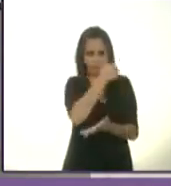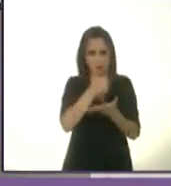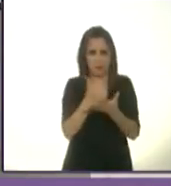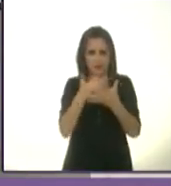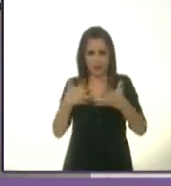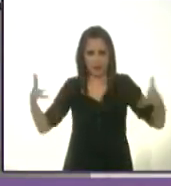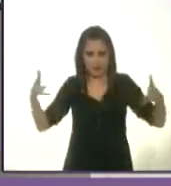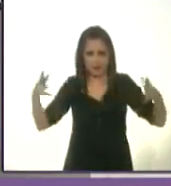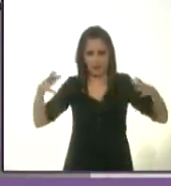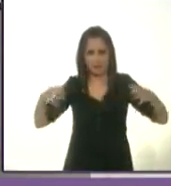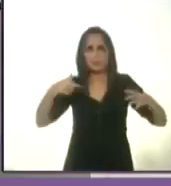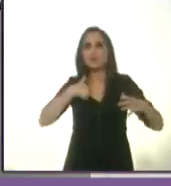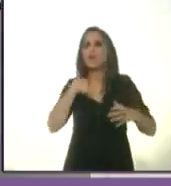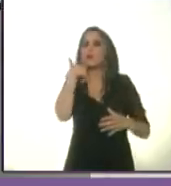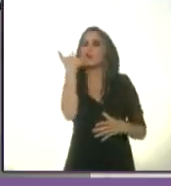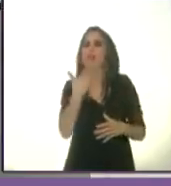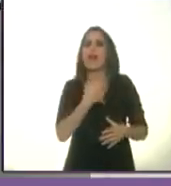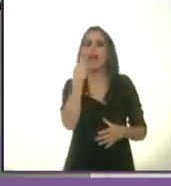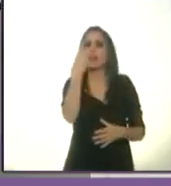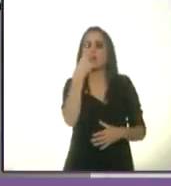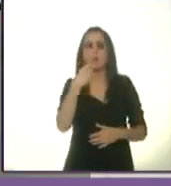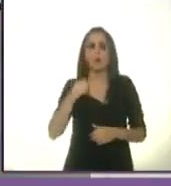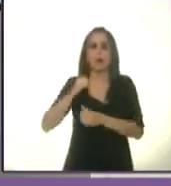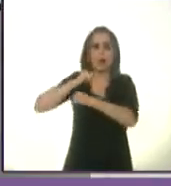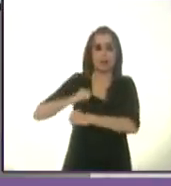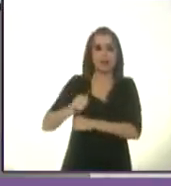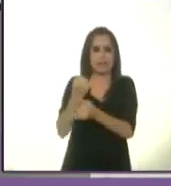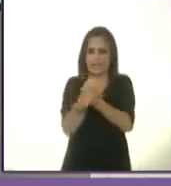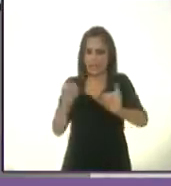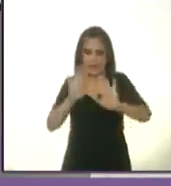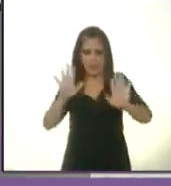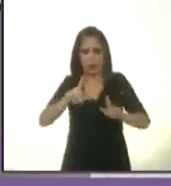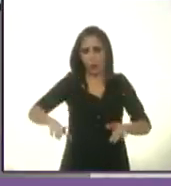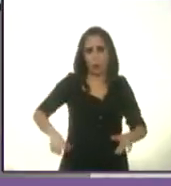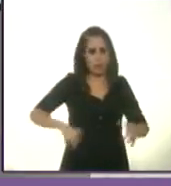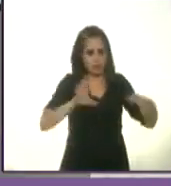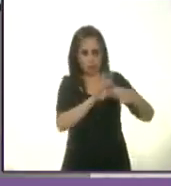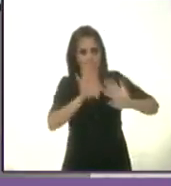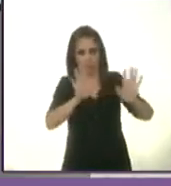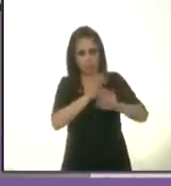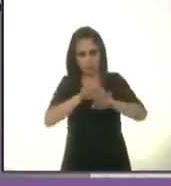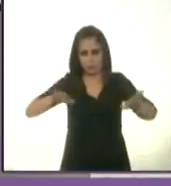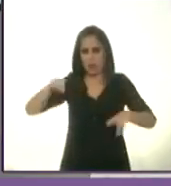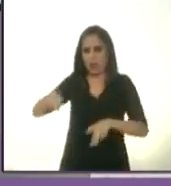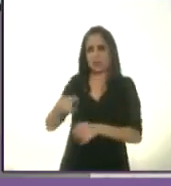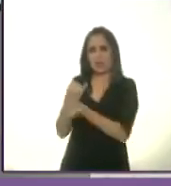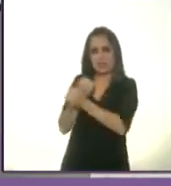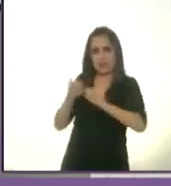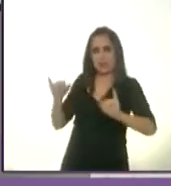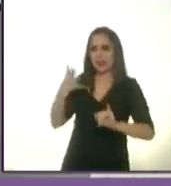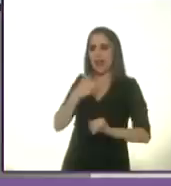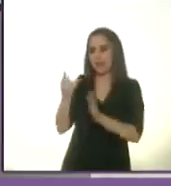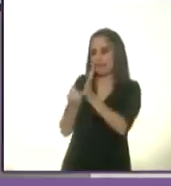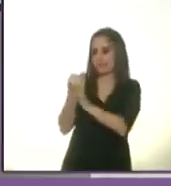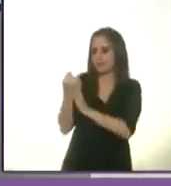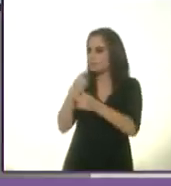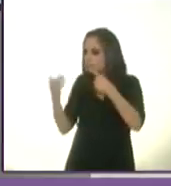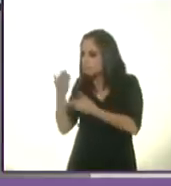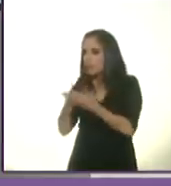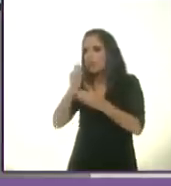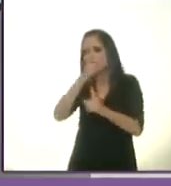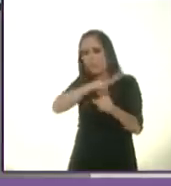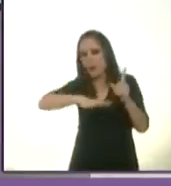podamos tener un ente autónomo ajeno a nuestros gobiernos que tomen las grandes decisiones sobre todo en materia de medioambiente